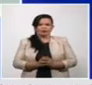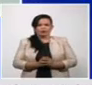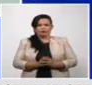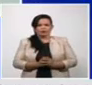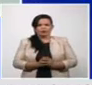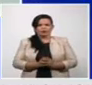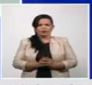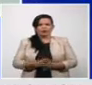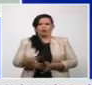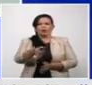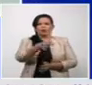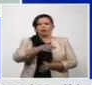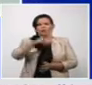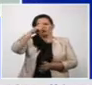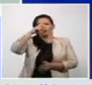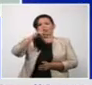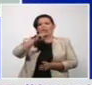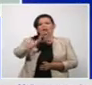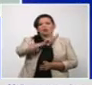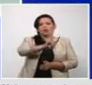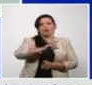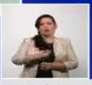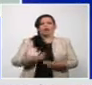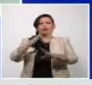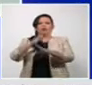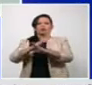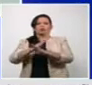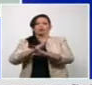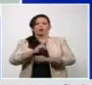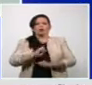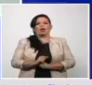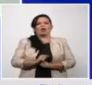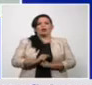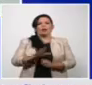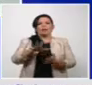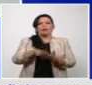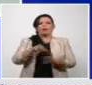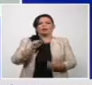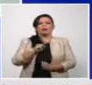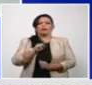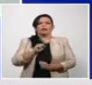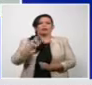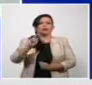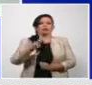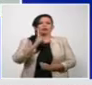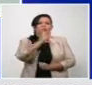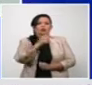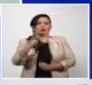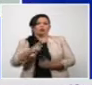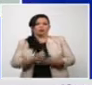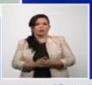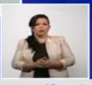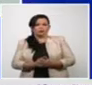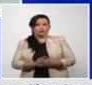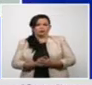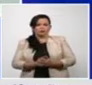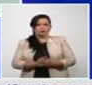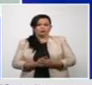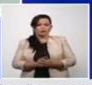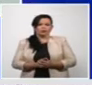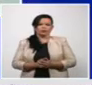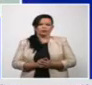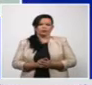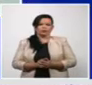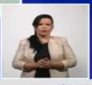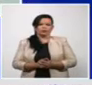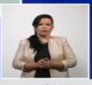Clara 9, Encrucijada, Placeta 2 de cada uno. Y de Ranchuelo y Manicaragua 1 de cada uno.